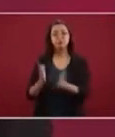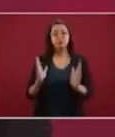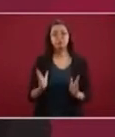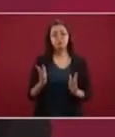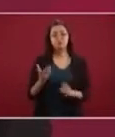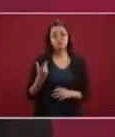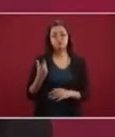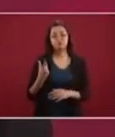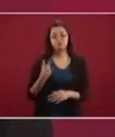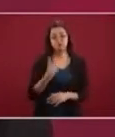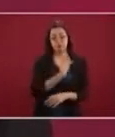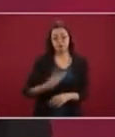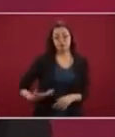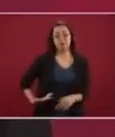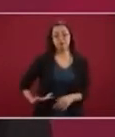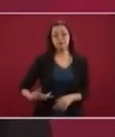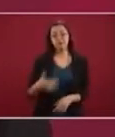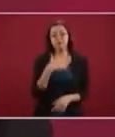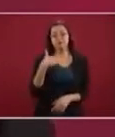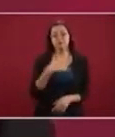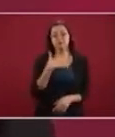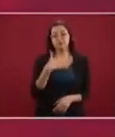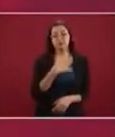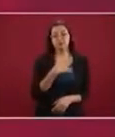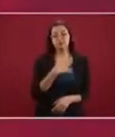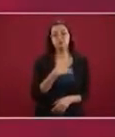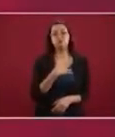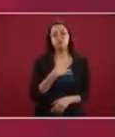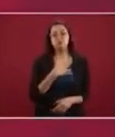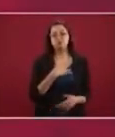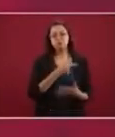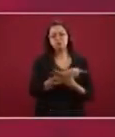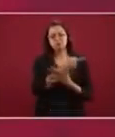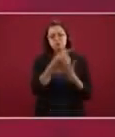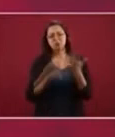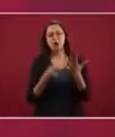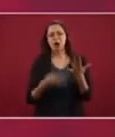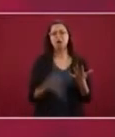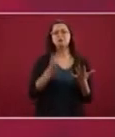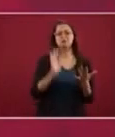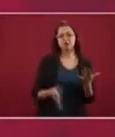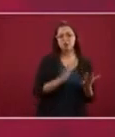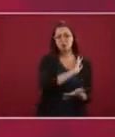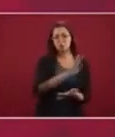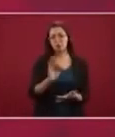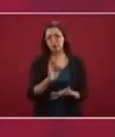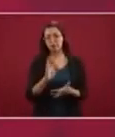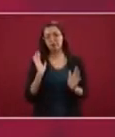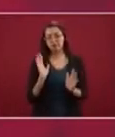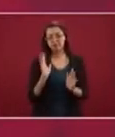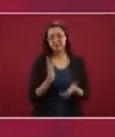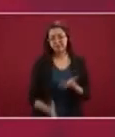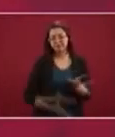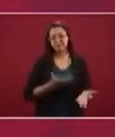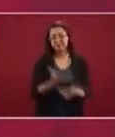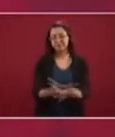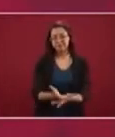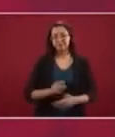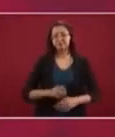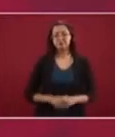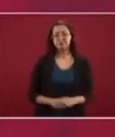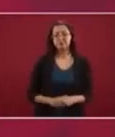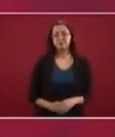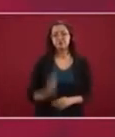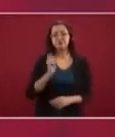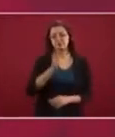trabajadores. Esto se reduce entonces en menos consumo y por lo tanto menos recaudación de impuesto al valor